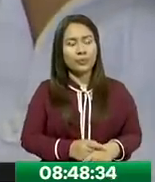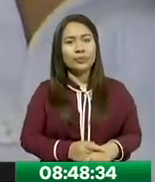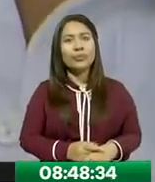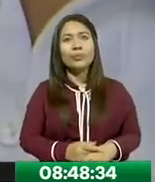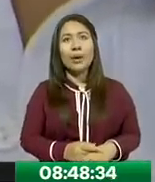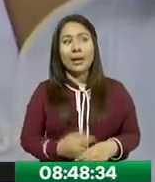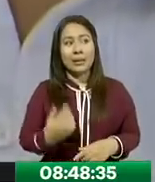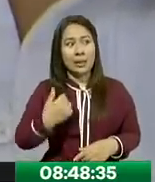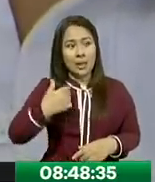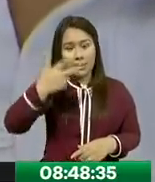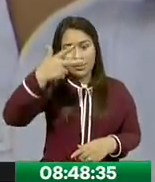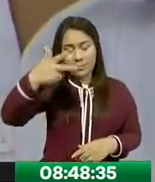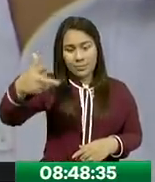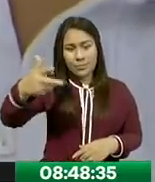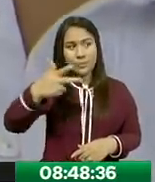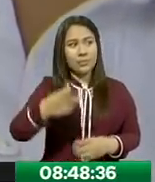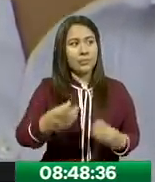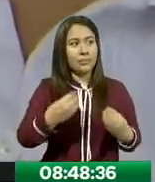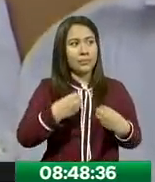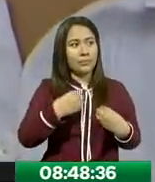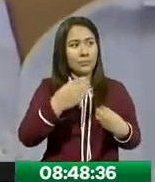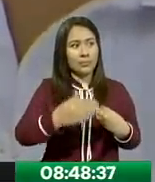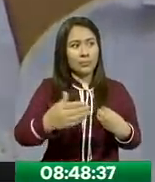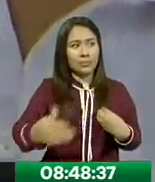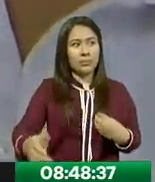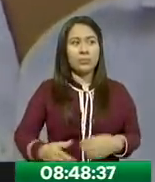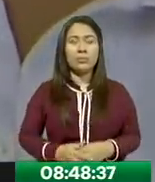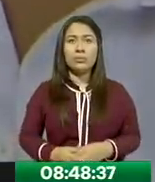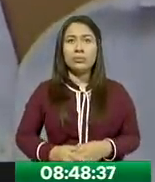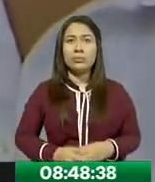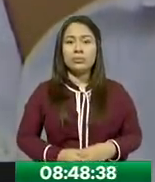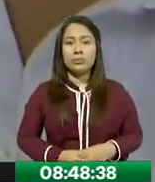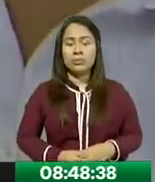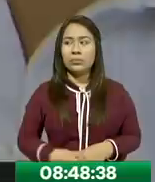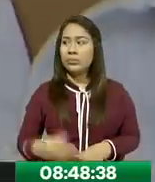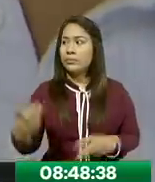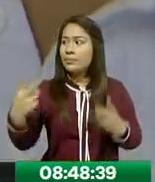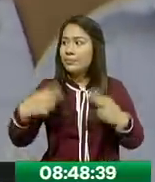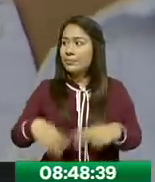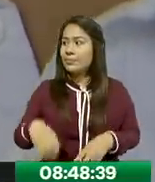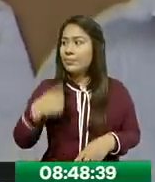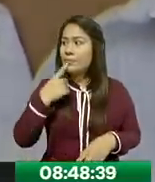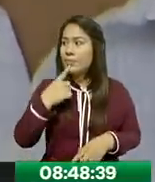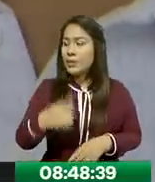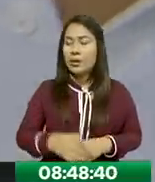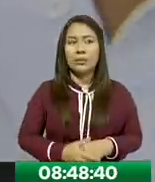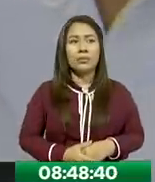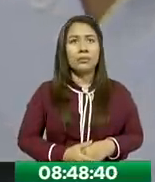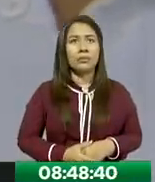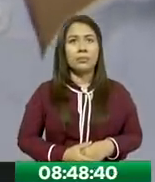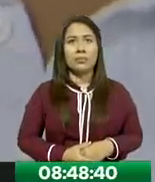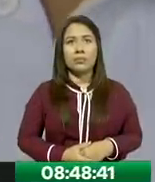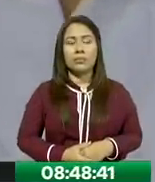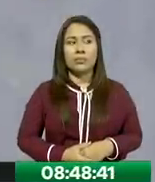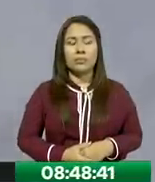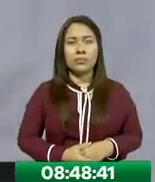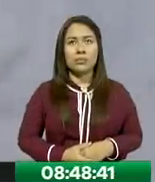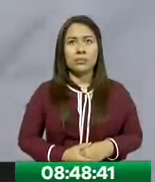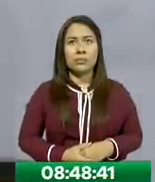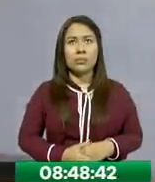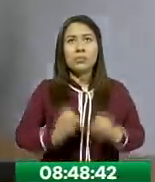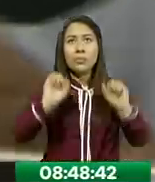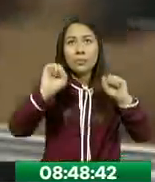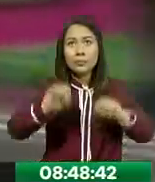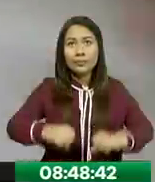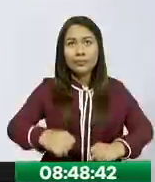tiene cámaras usted y puede ya con eso tratar de identificar. Así es, ya en las 4 cámaras que tenemos instaladas, ahí nos podemos